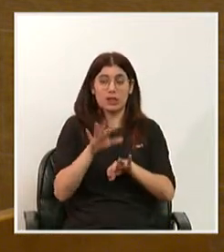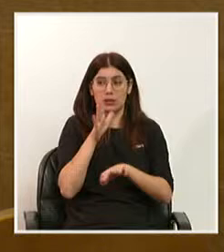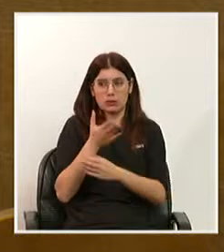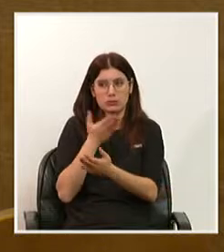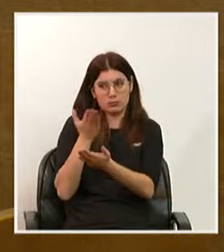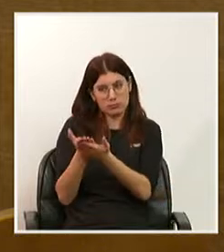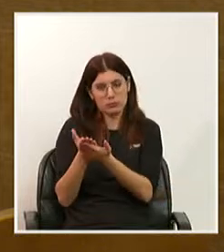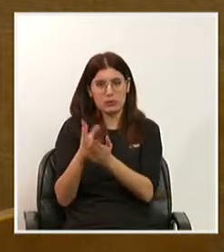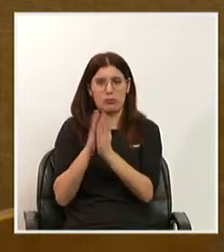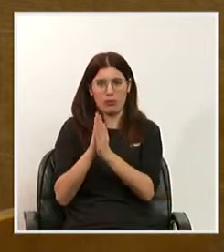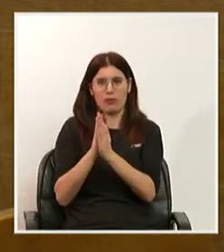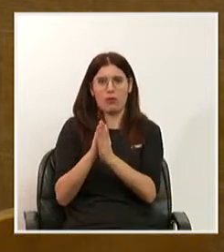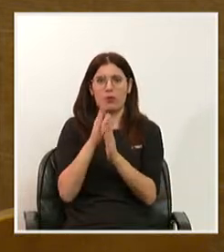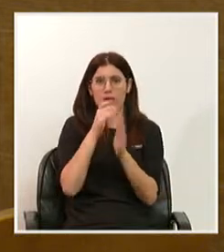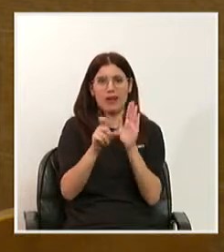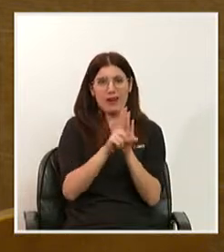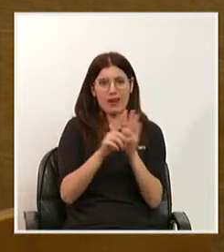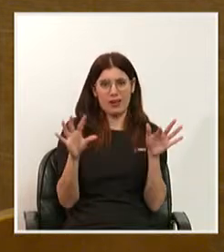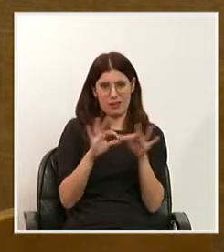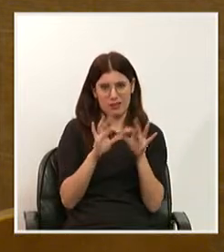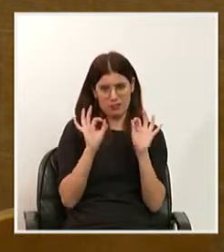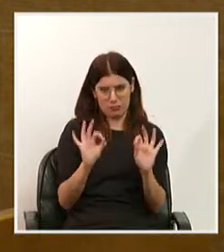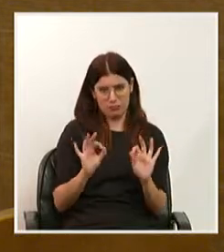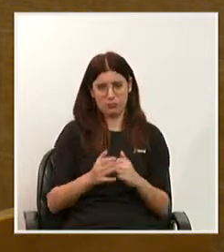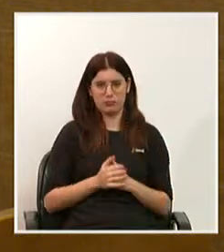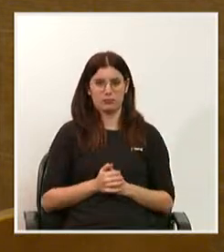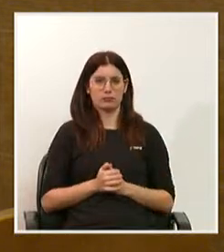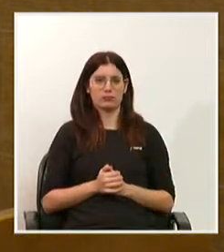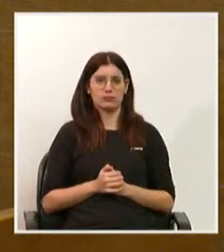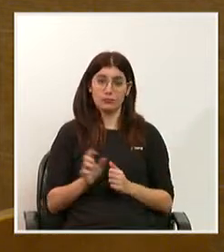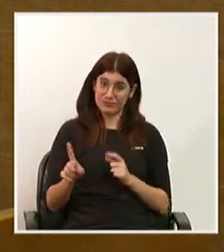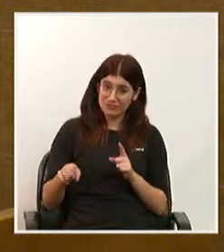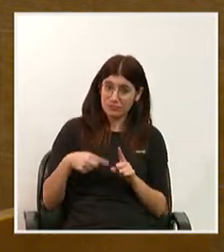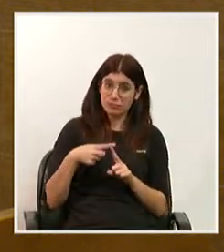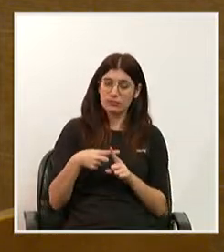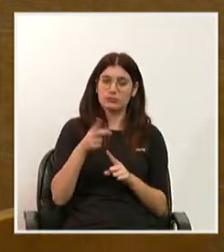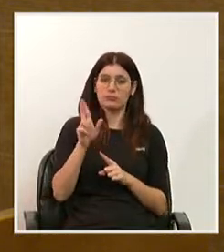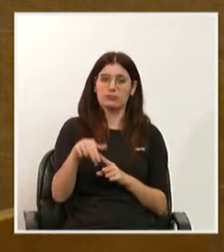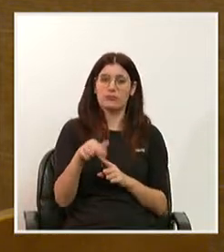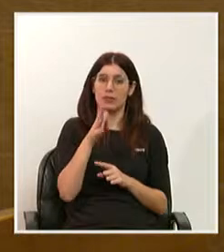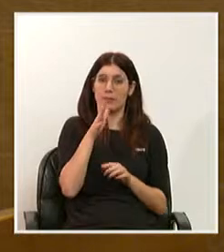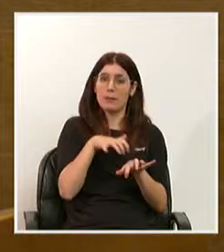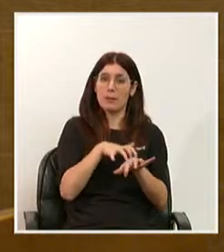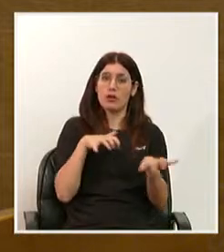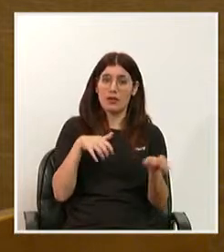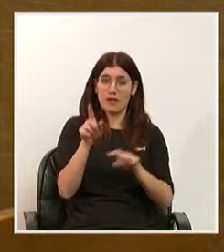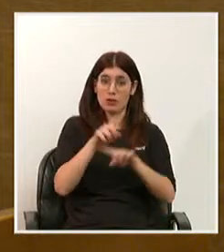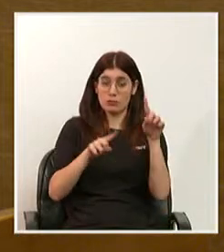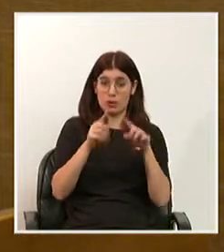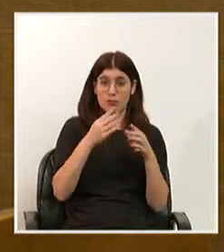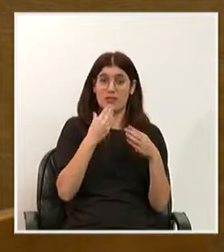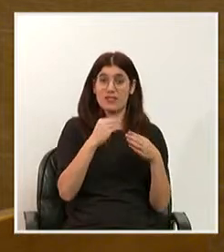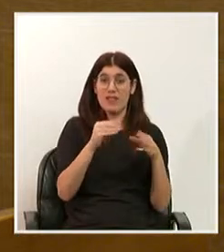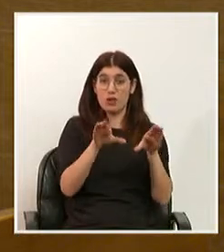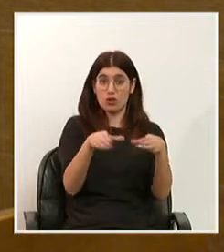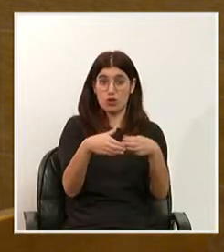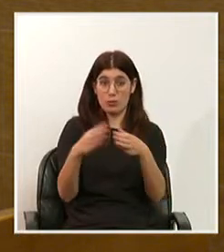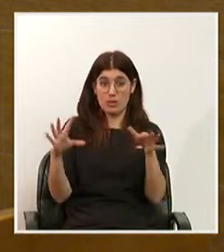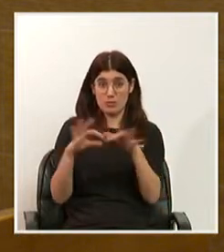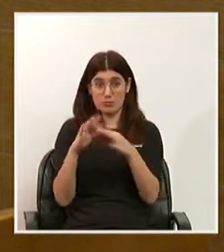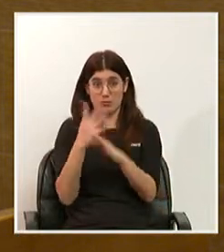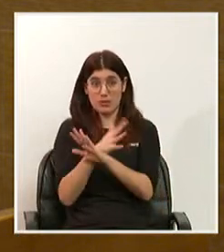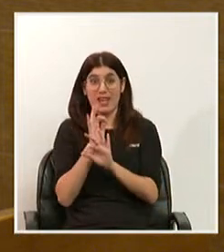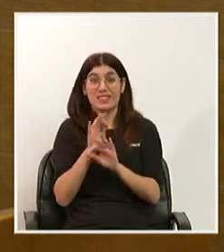términos y lo relacionen con la legislación que no es la adecuada además la mayoría de los problemas que tienen los jóvenes relacionados con el juego es